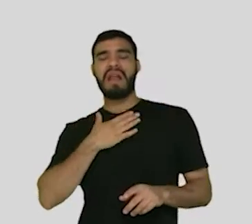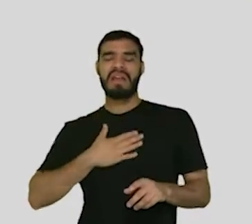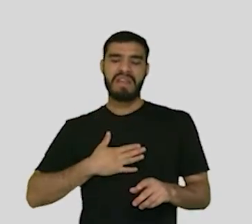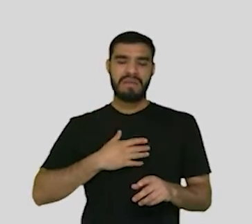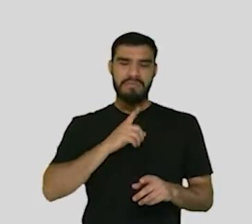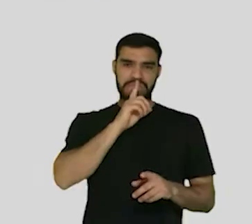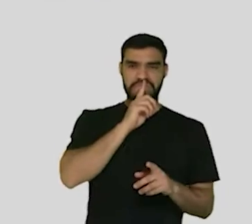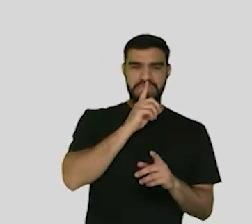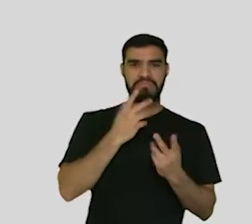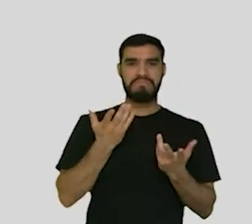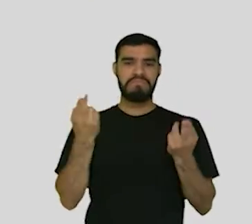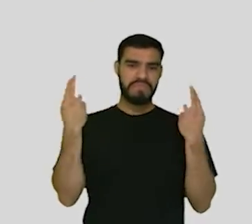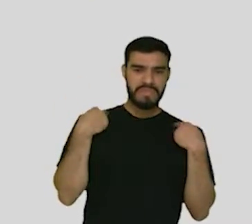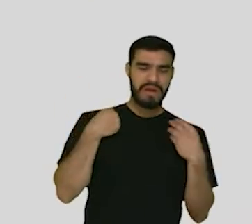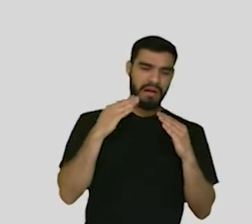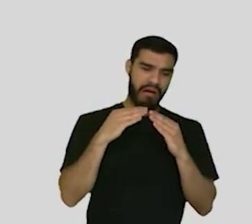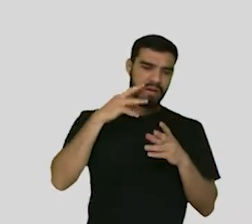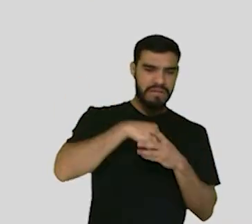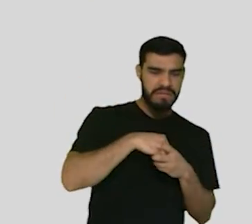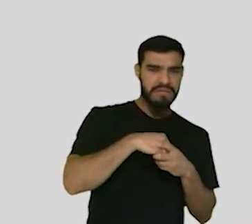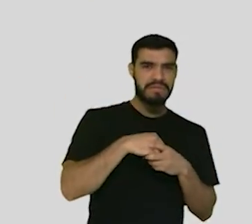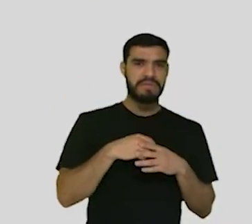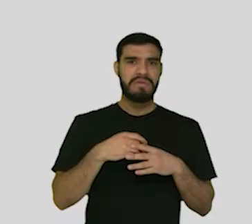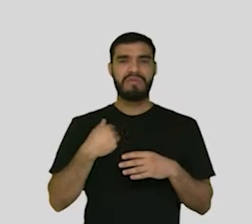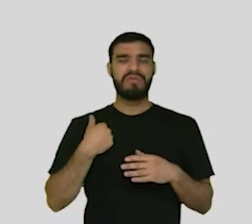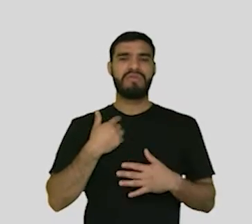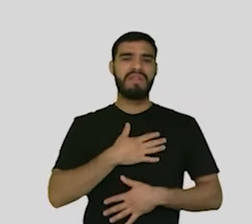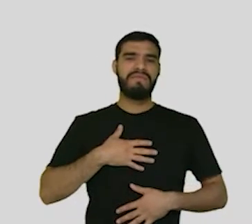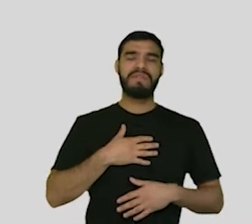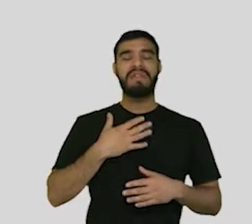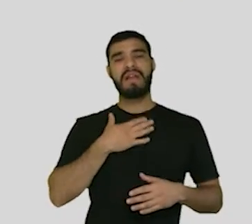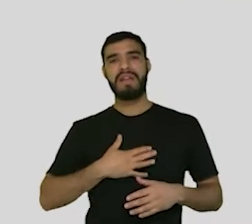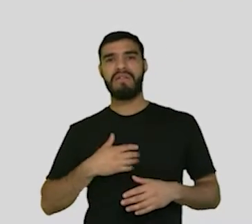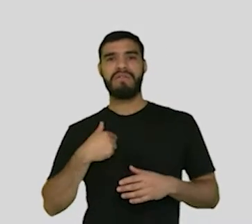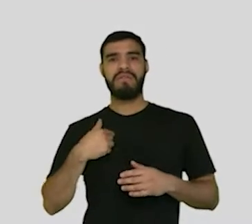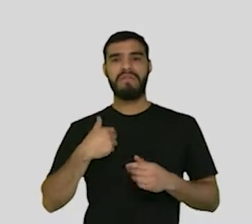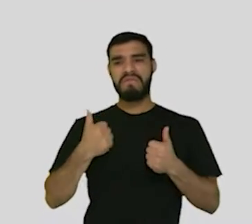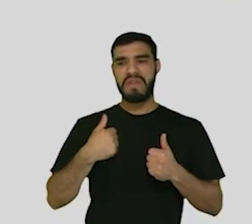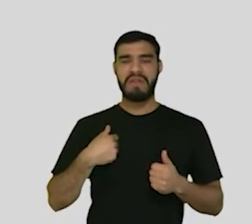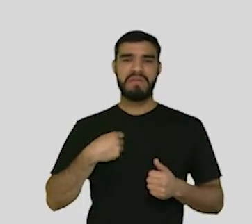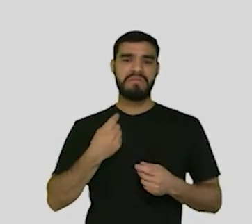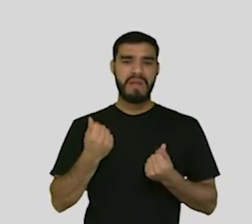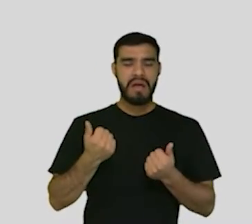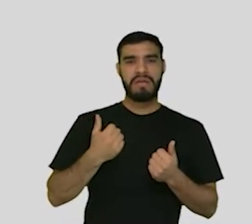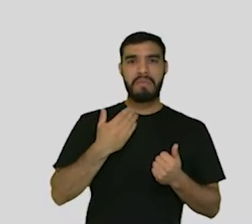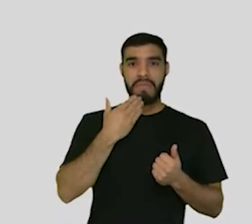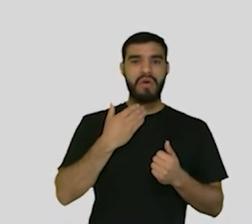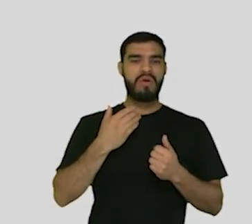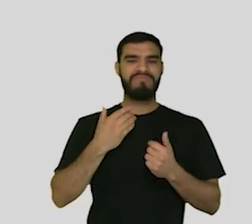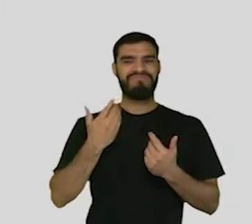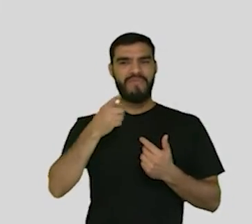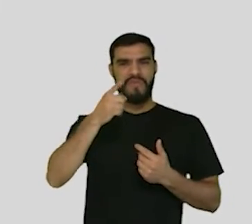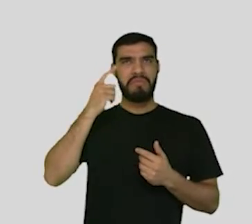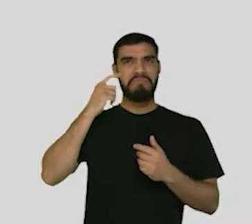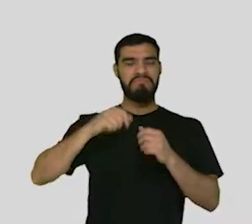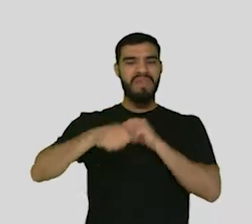japa oñeñangare coja ñeñañua ya pe tapizá a esa guape y que tu curinde re putama yepa ja que